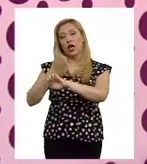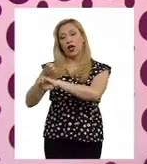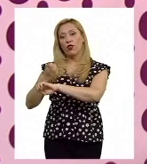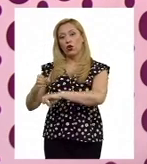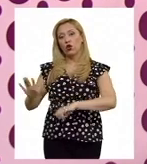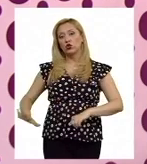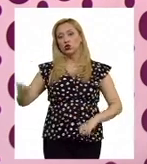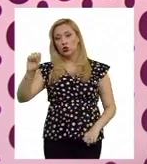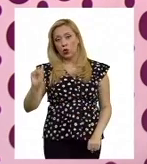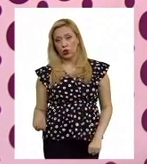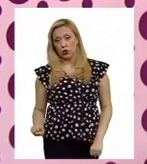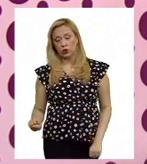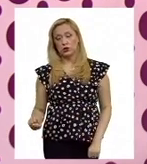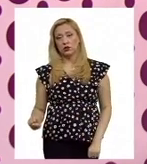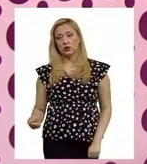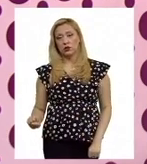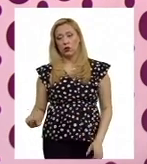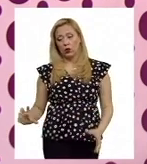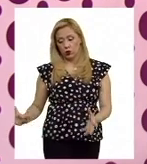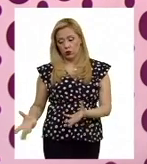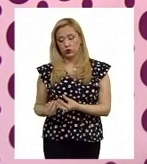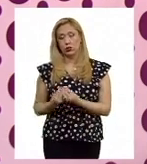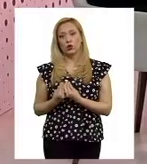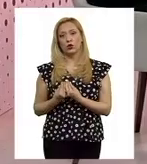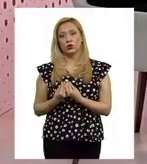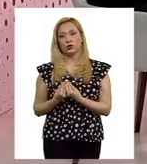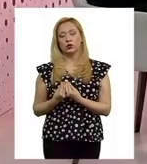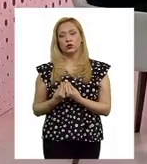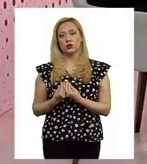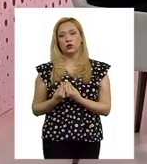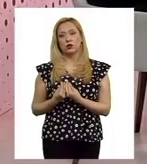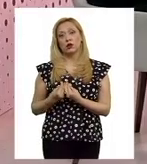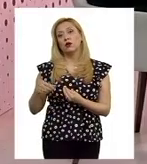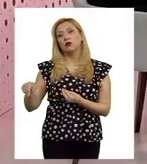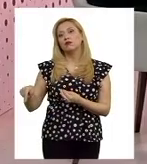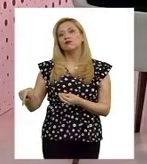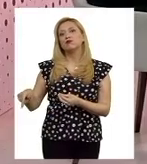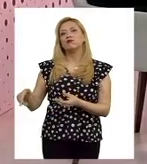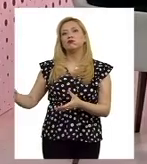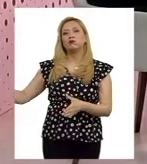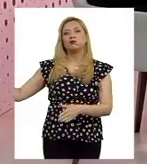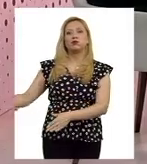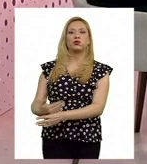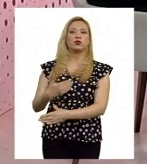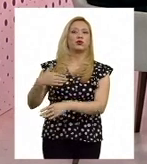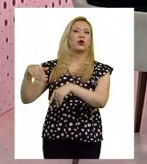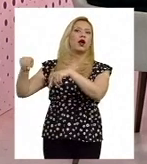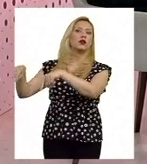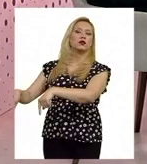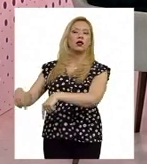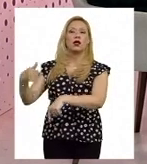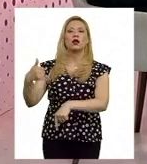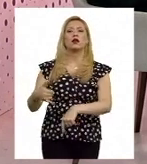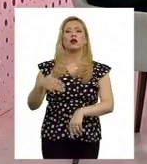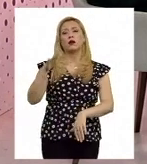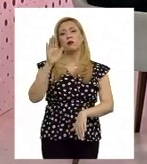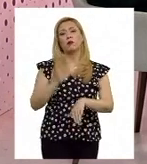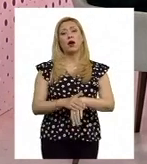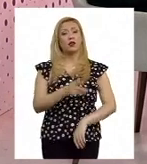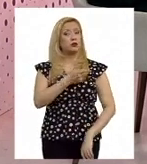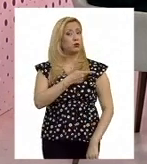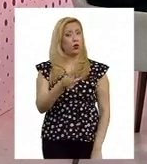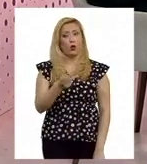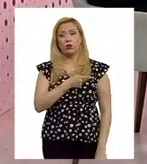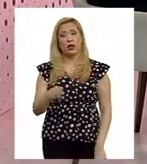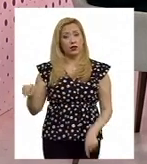que no por casualidad son receptores, pero también tienen los niveles más bajos de desarrollo